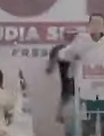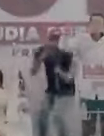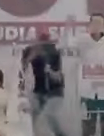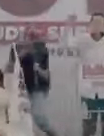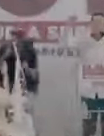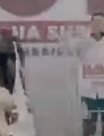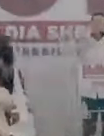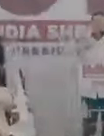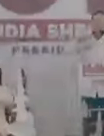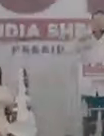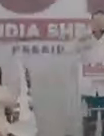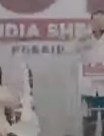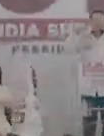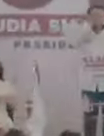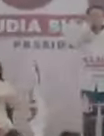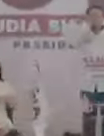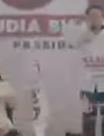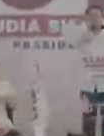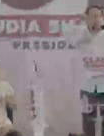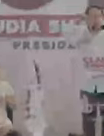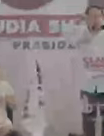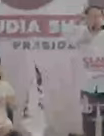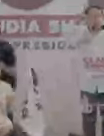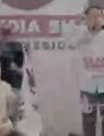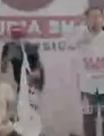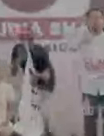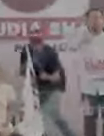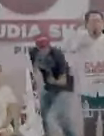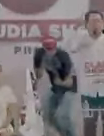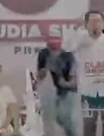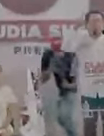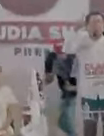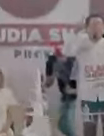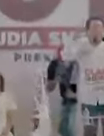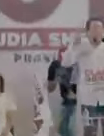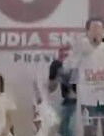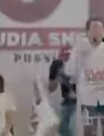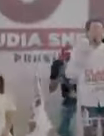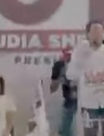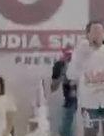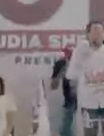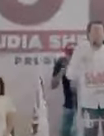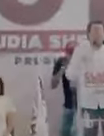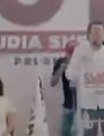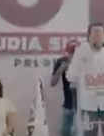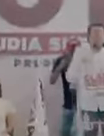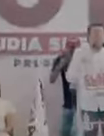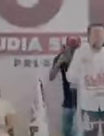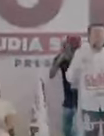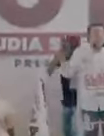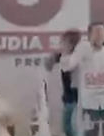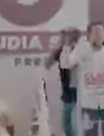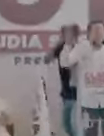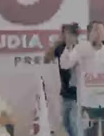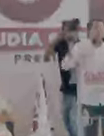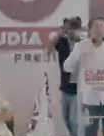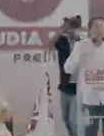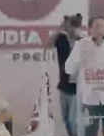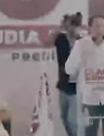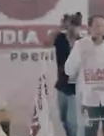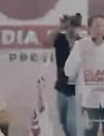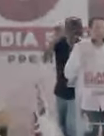la posibilidad de que llegara un siglo de malos gobiernos, gobiernos corruptos, y hoy